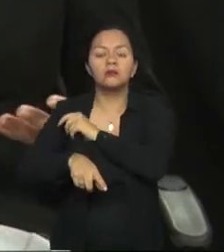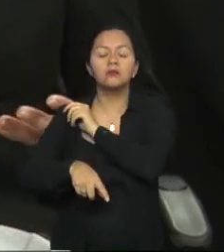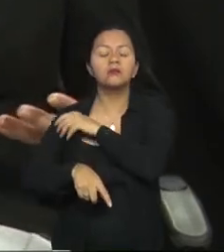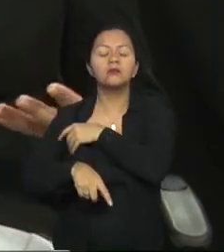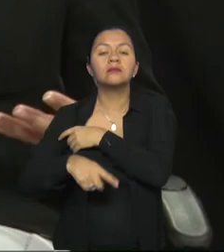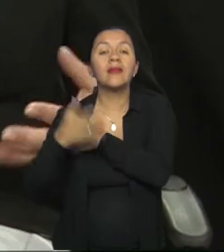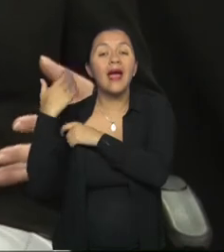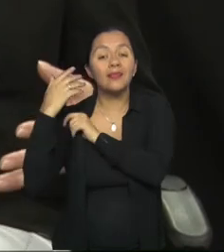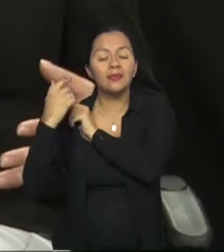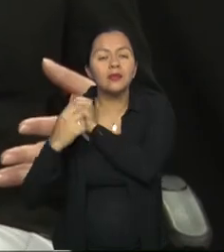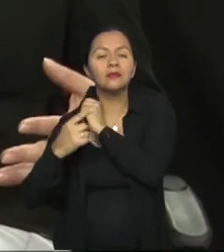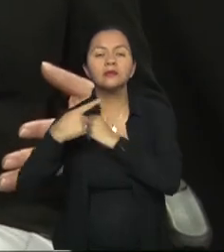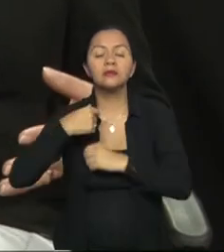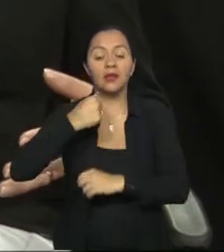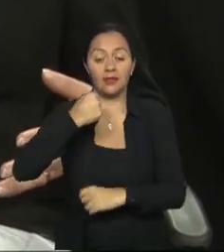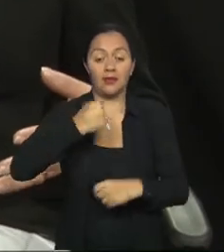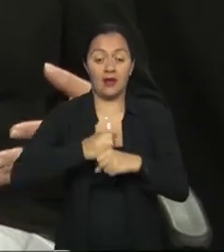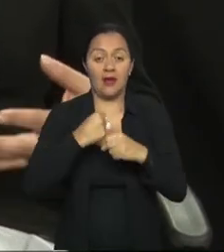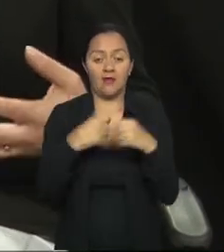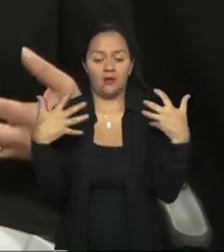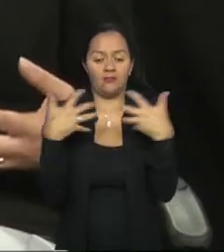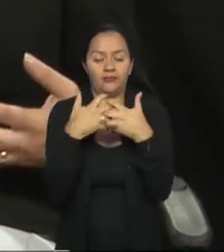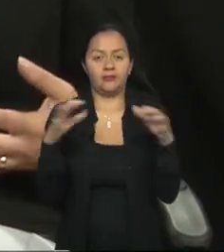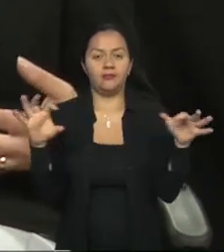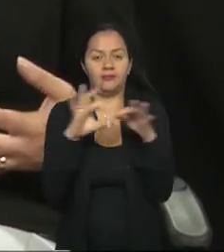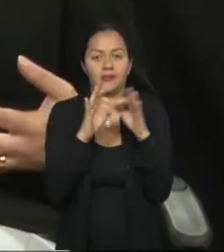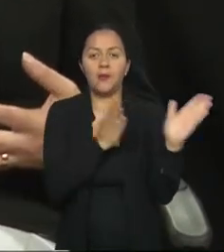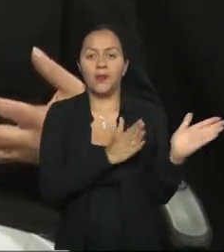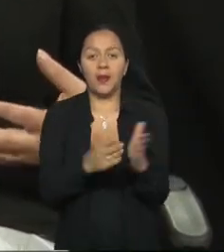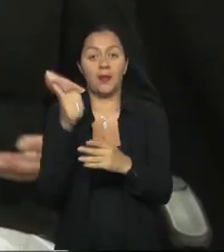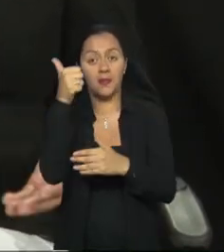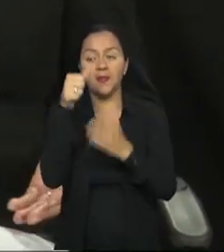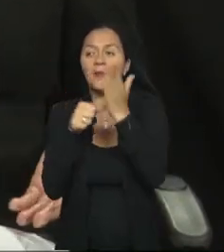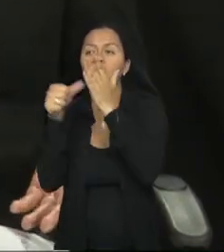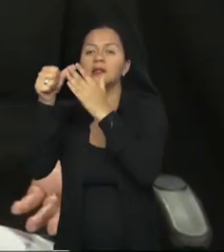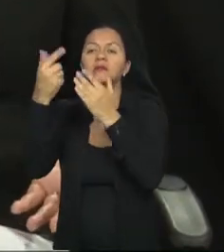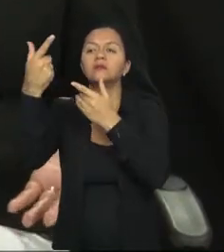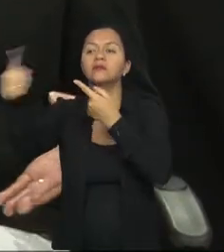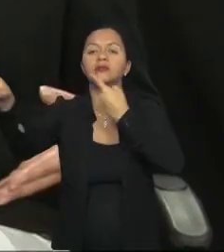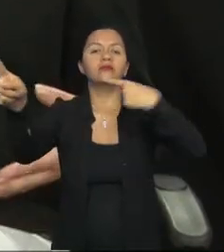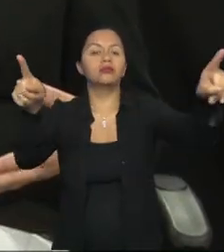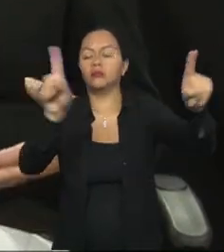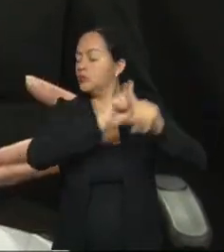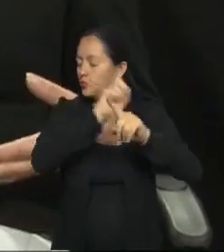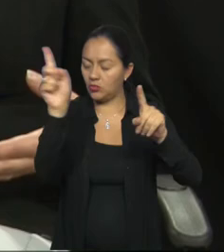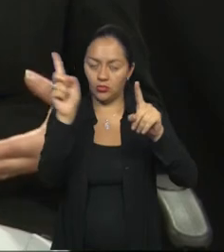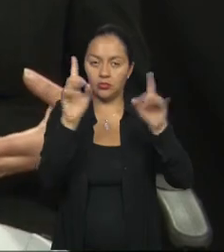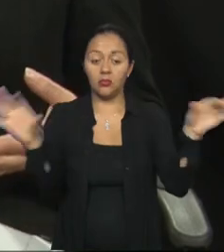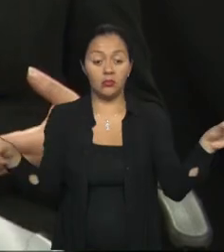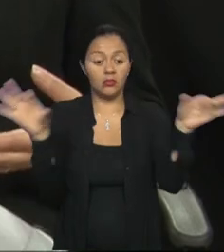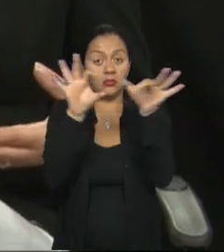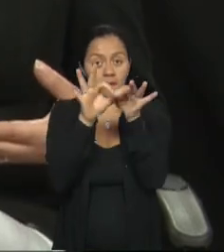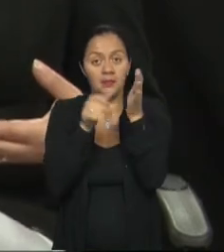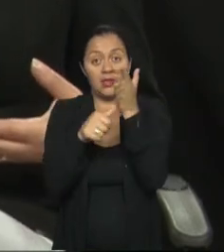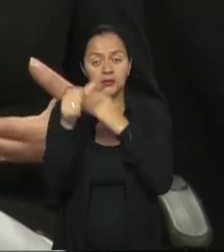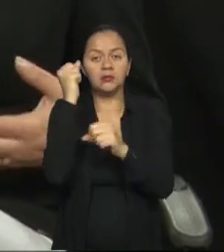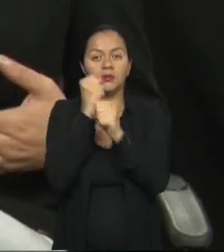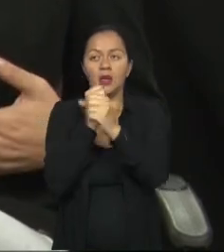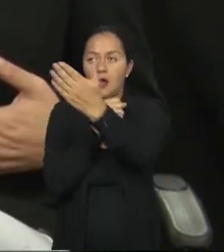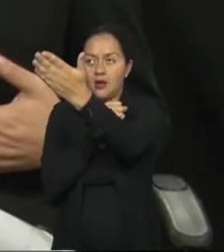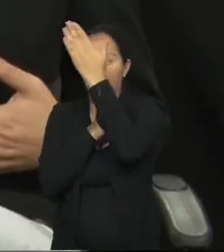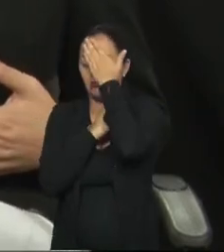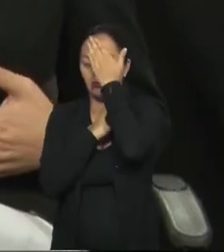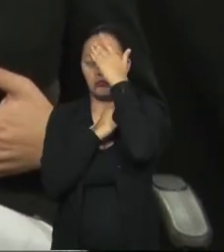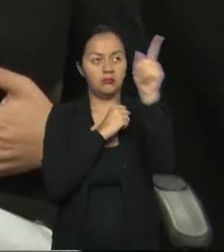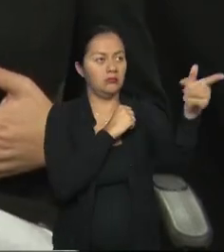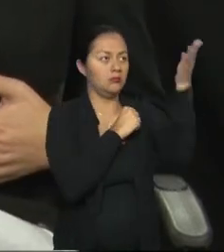desde el inicio, pues un trabajo articulado también con los otros ministerios para que los servicios y dar una atención integral a